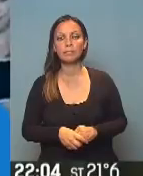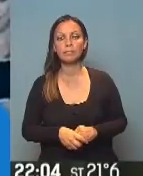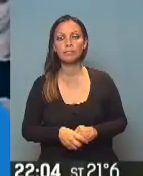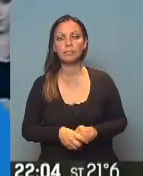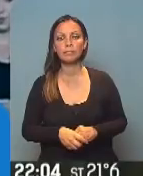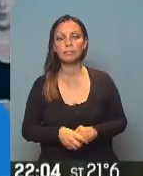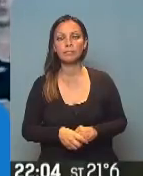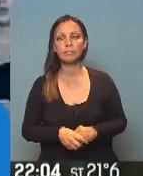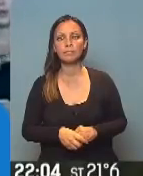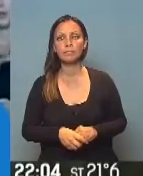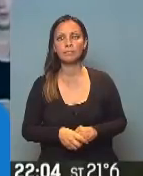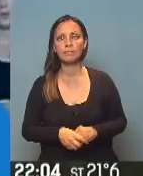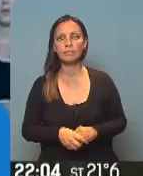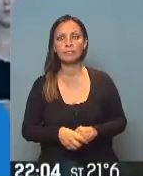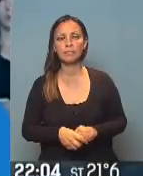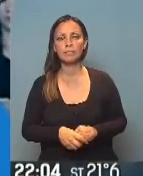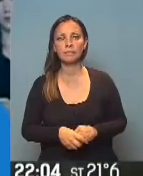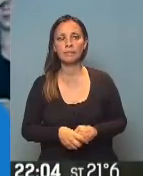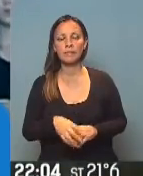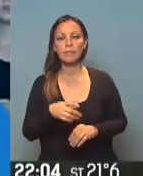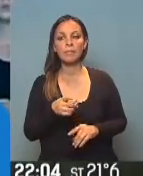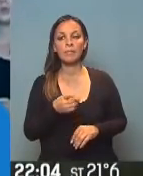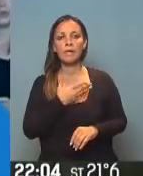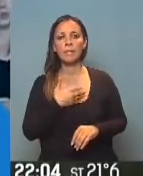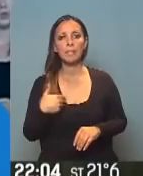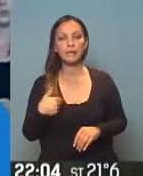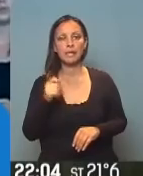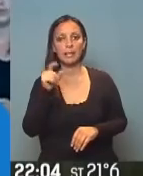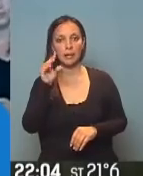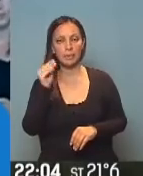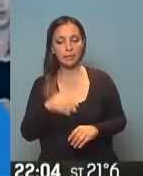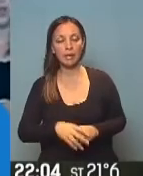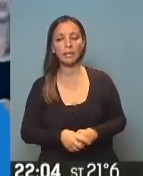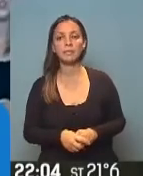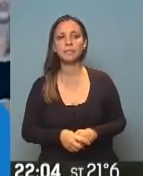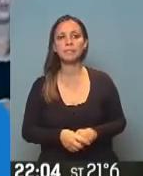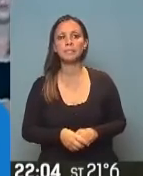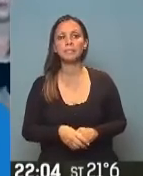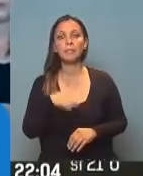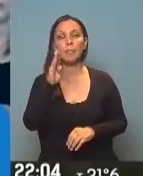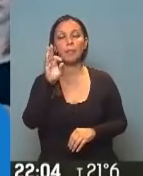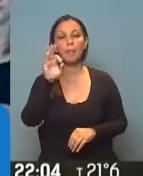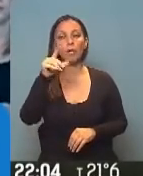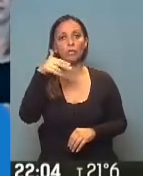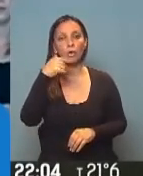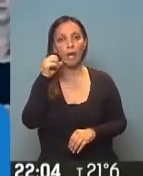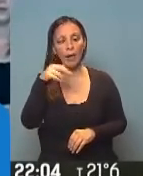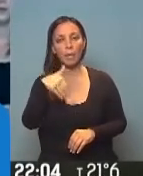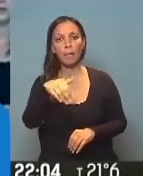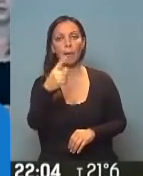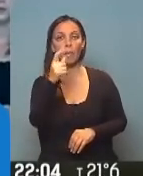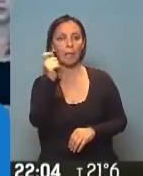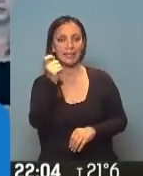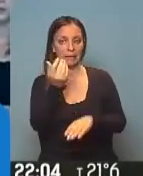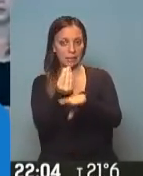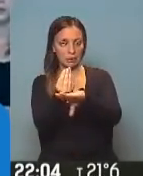ao excelentíssimo senhor presidente da República eleito, Jair Messias Bolsonaro. A poco menos de un mes de asumir